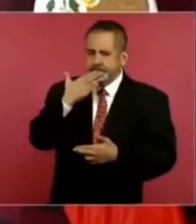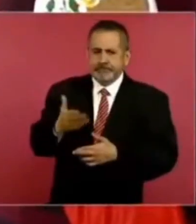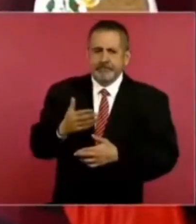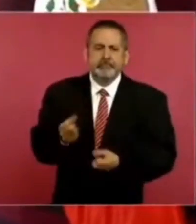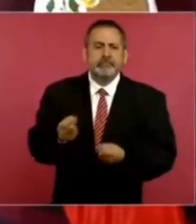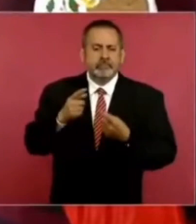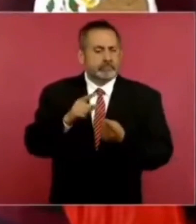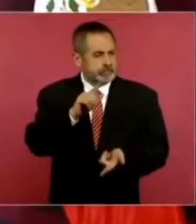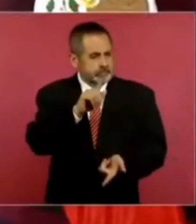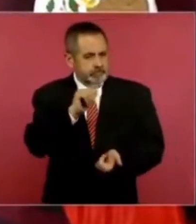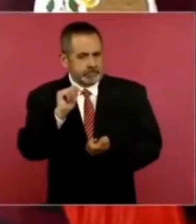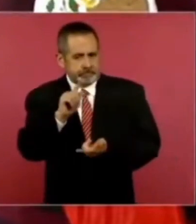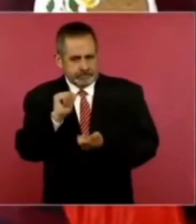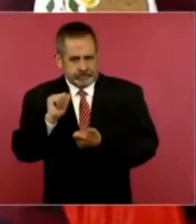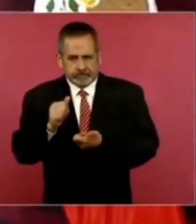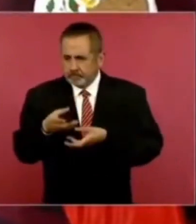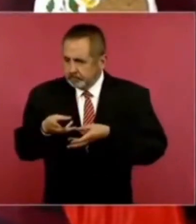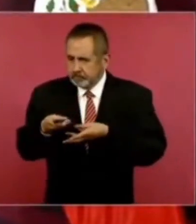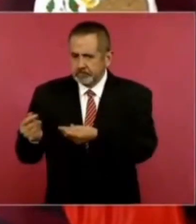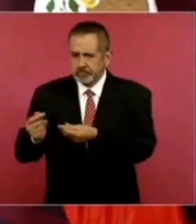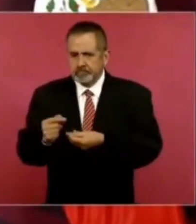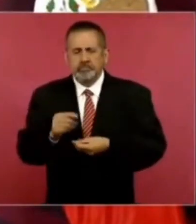cuánto entra y que